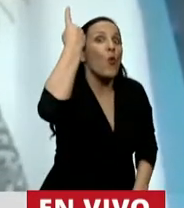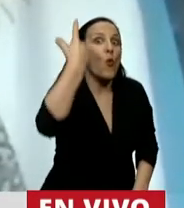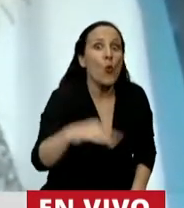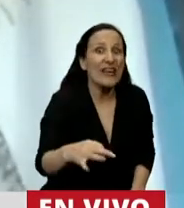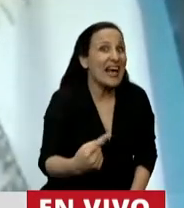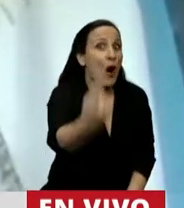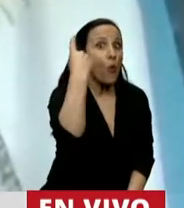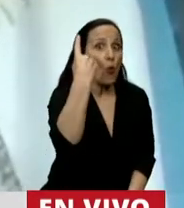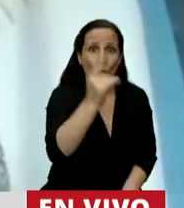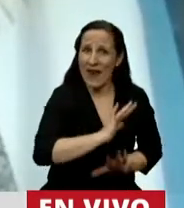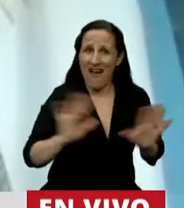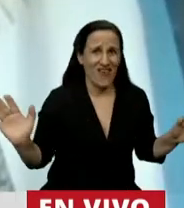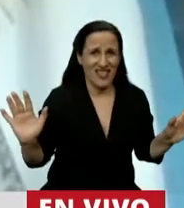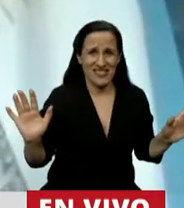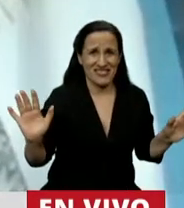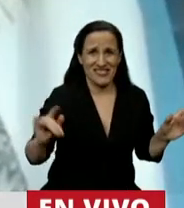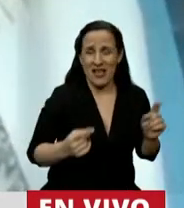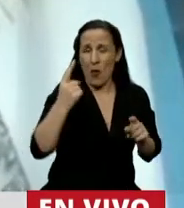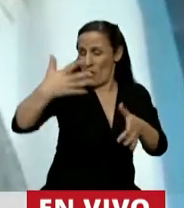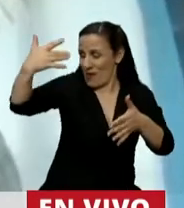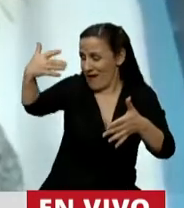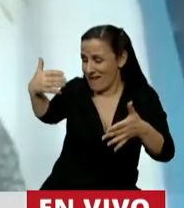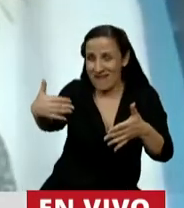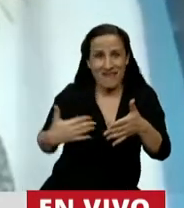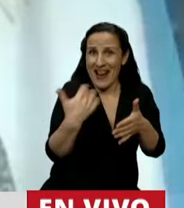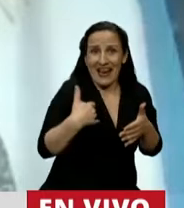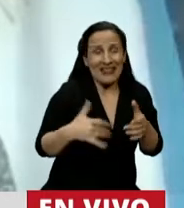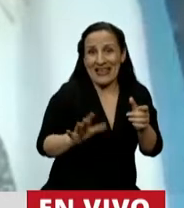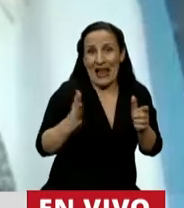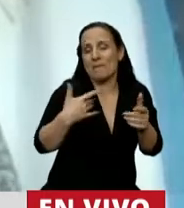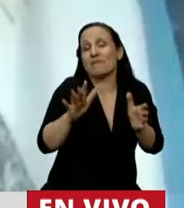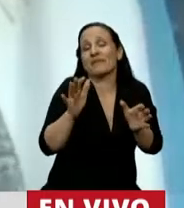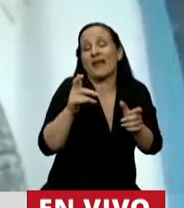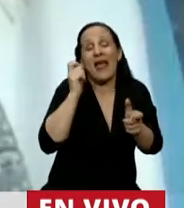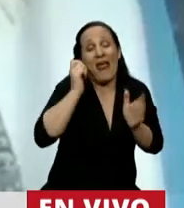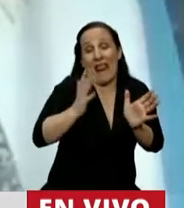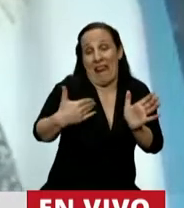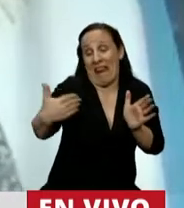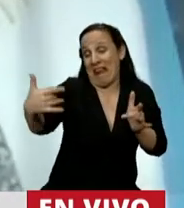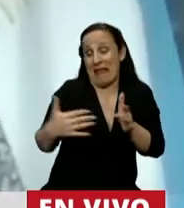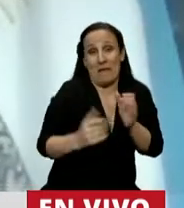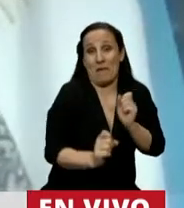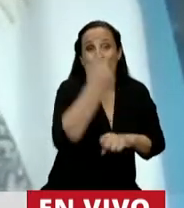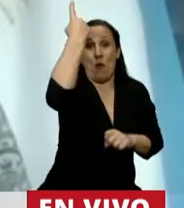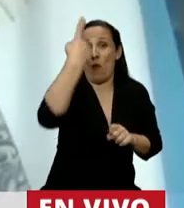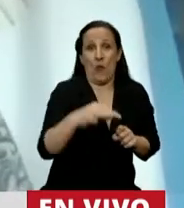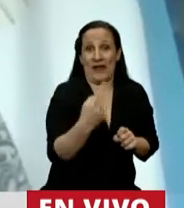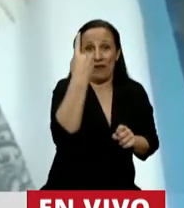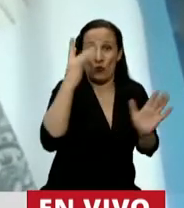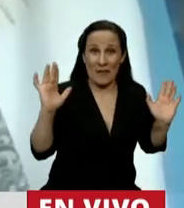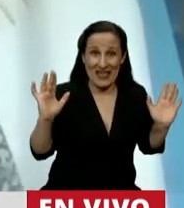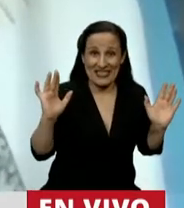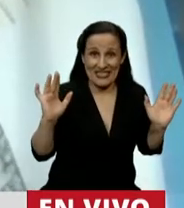que probablemente sea la más extraordinaria que le haya tocado vivir, por lo menos a mi generación. Pero además es mentira. La presión